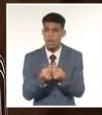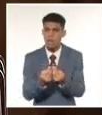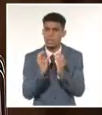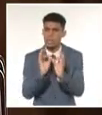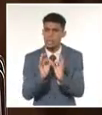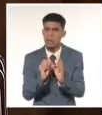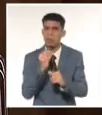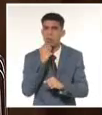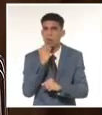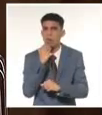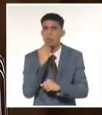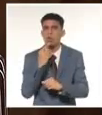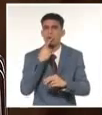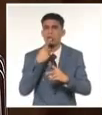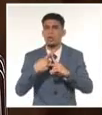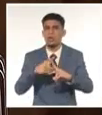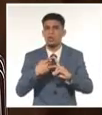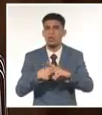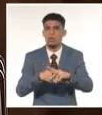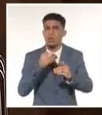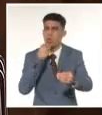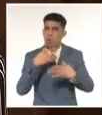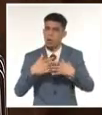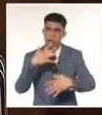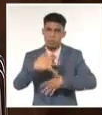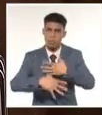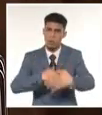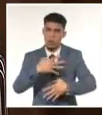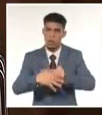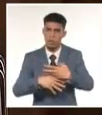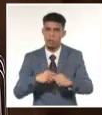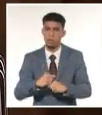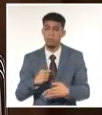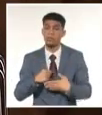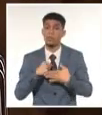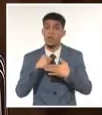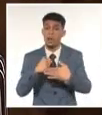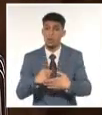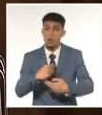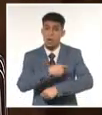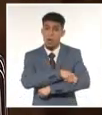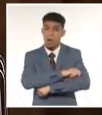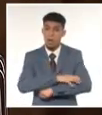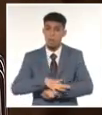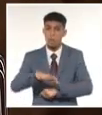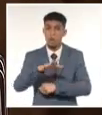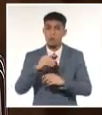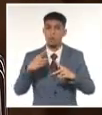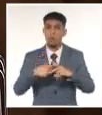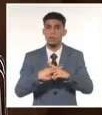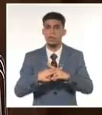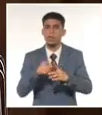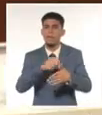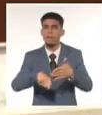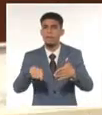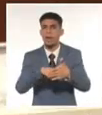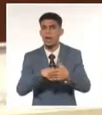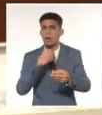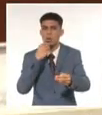cada desafío. Sustenta la vocación internacionalista de nuestro pueblo y sus proezas en otras tierras del